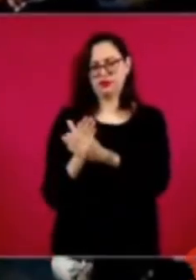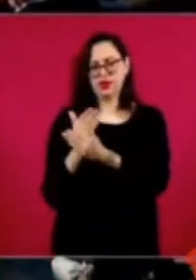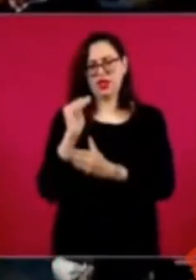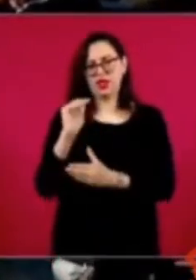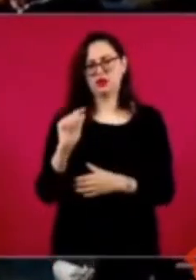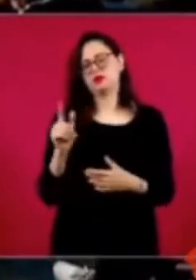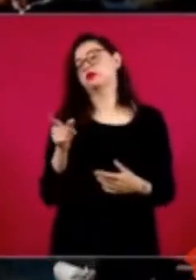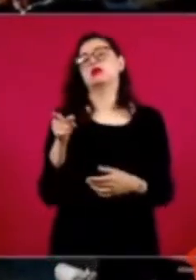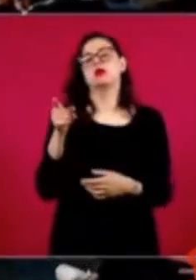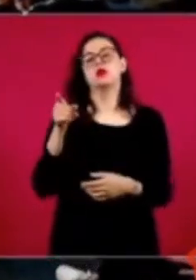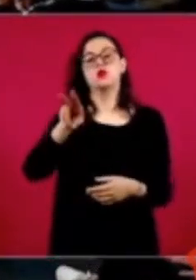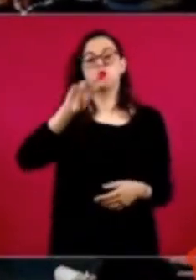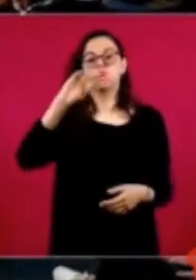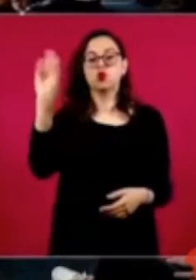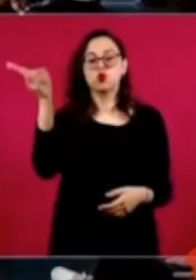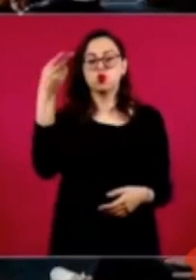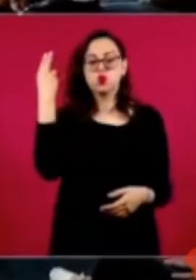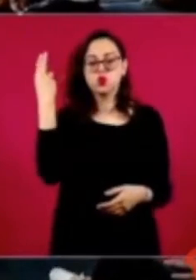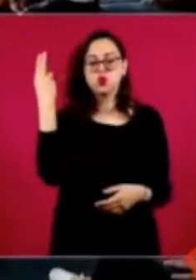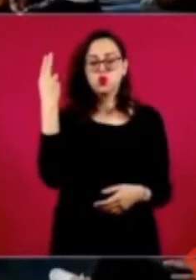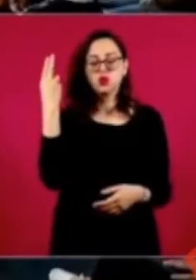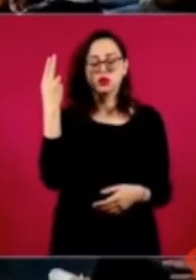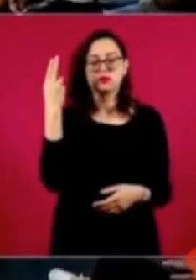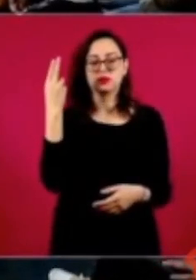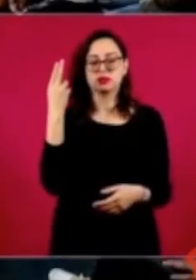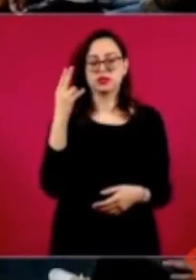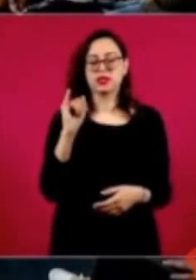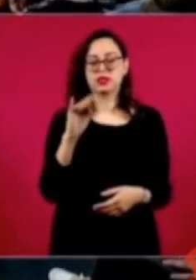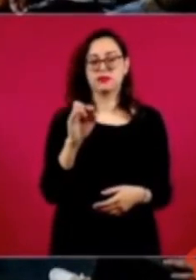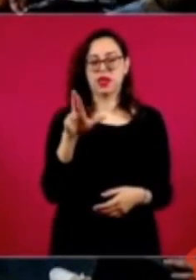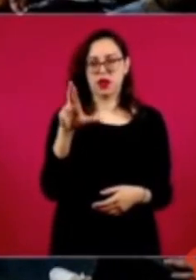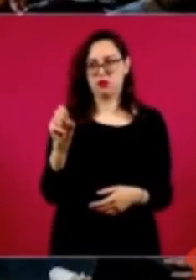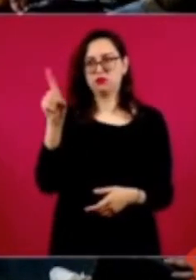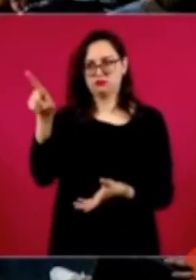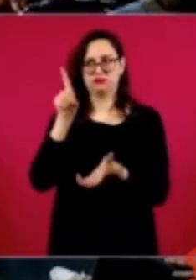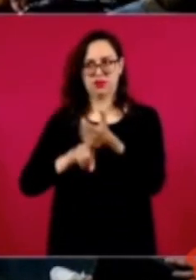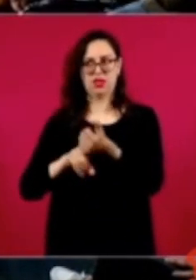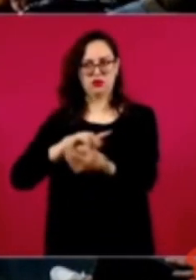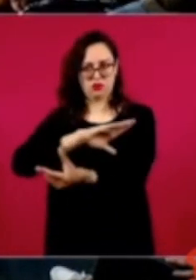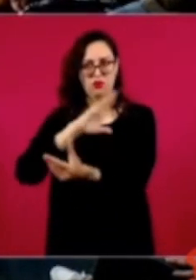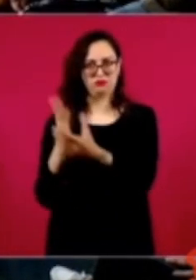la Universidad Iberoamericana. Sí.